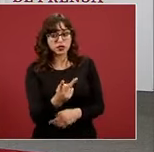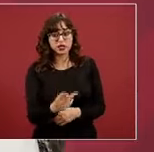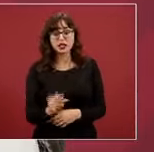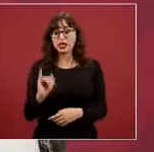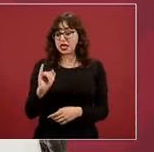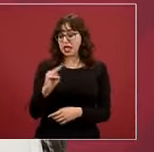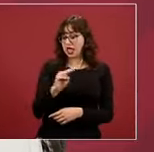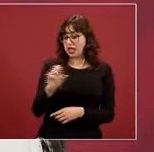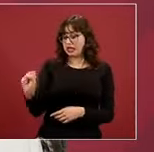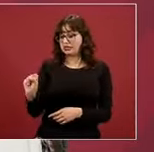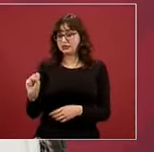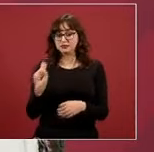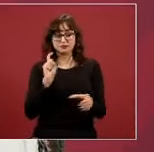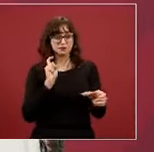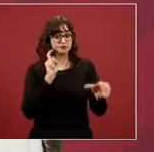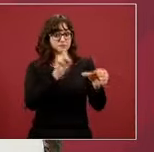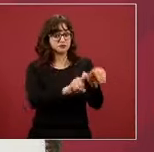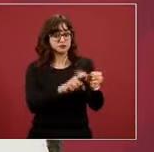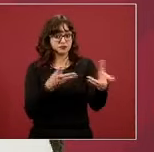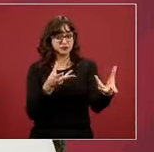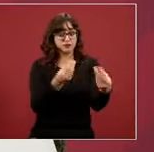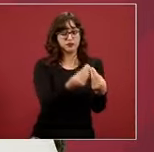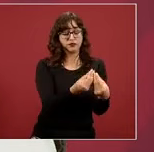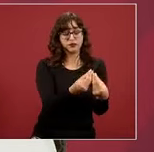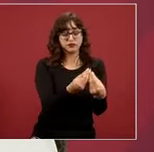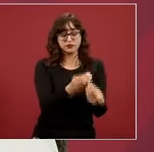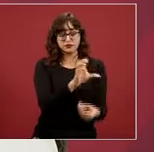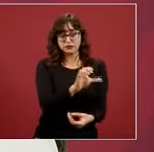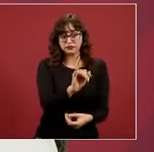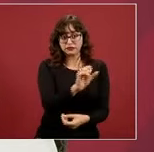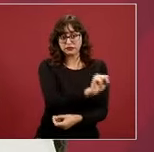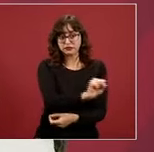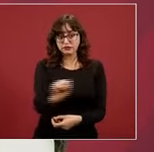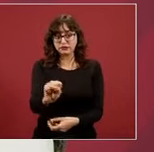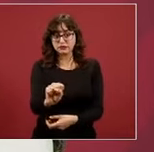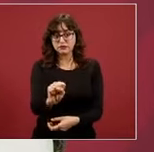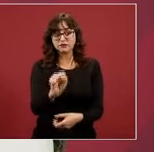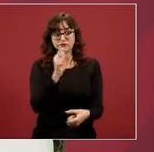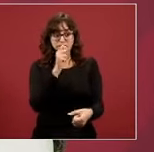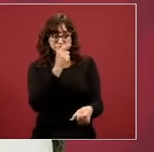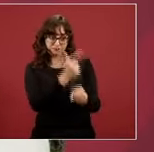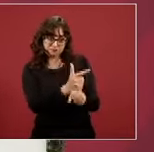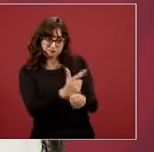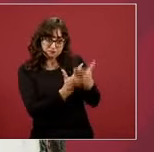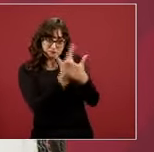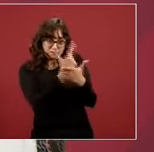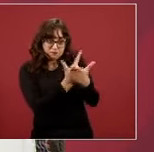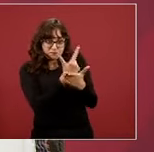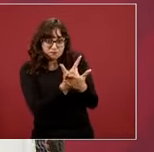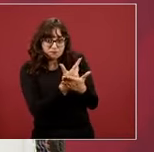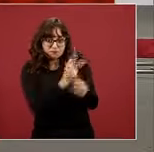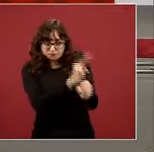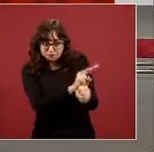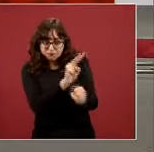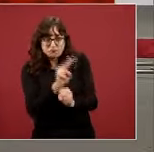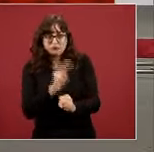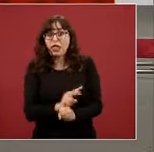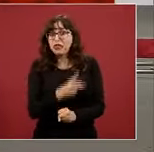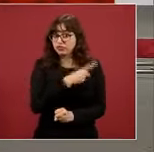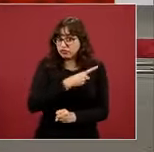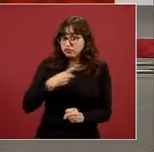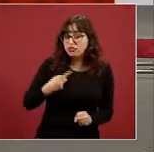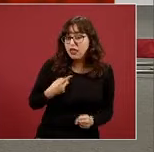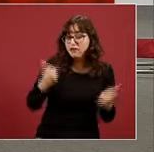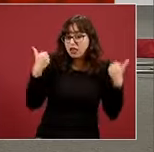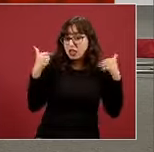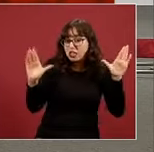como miembro de esta conferencia, debía de realizar una auditoría sobre las cuotas y si